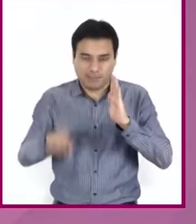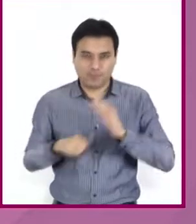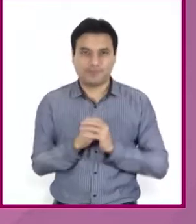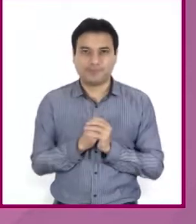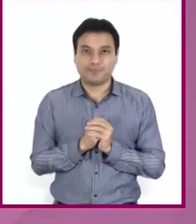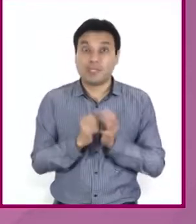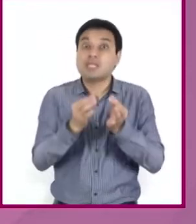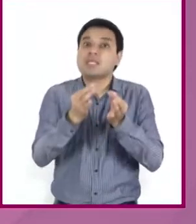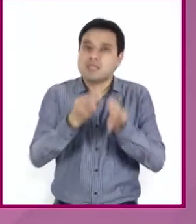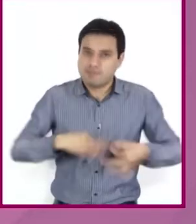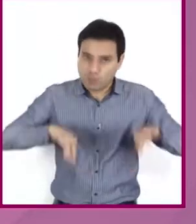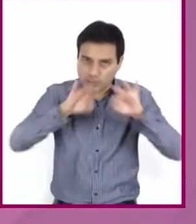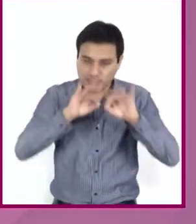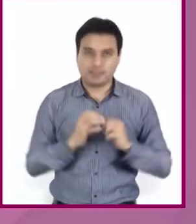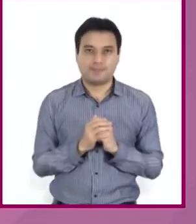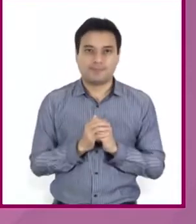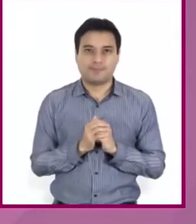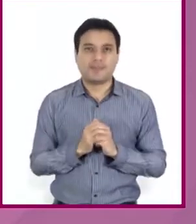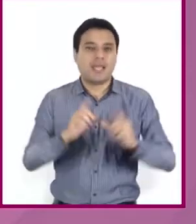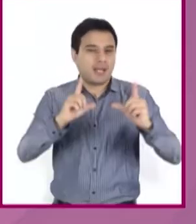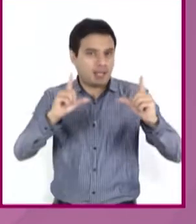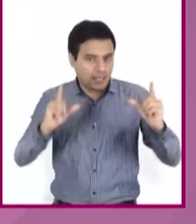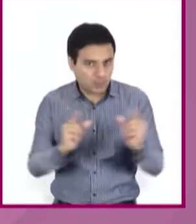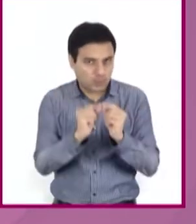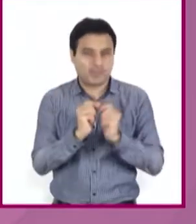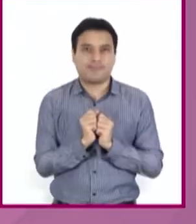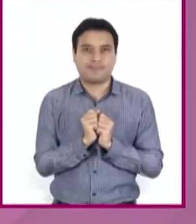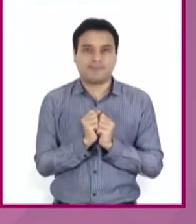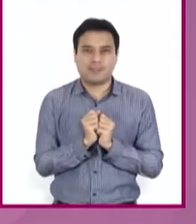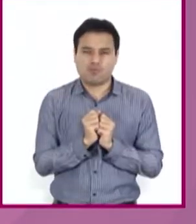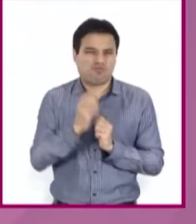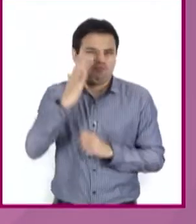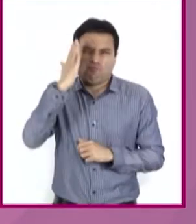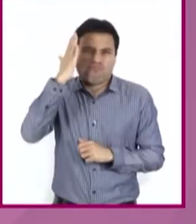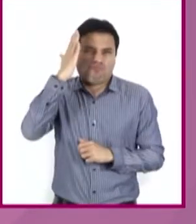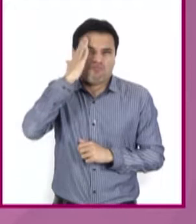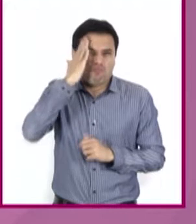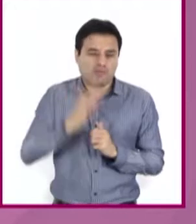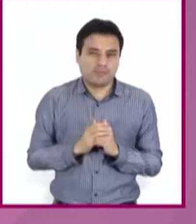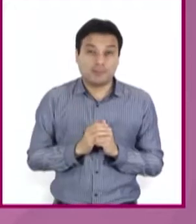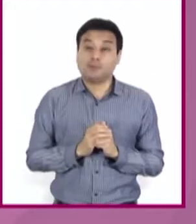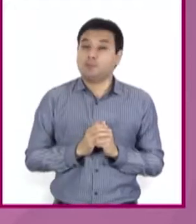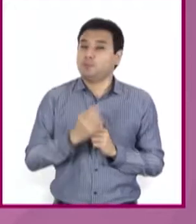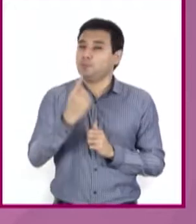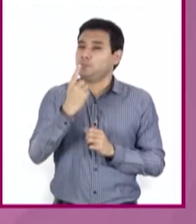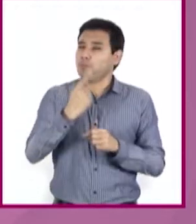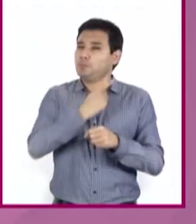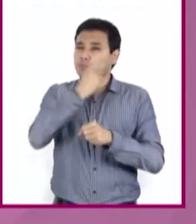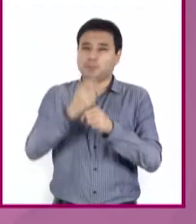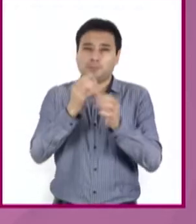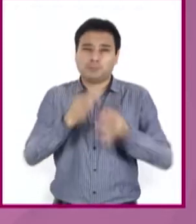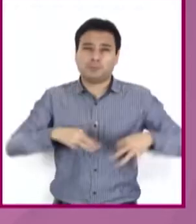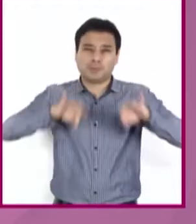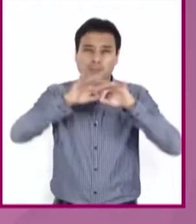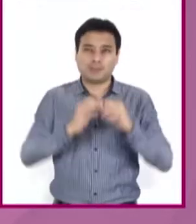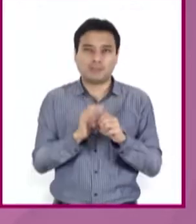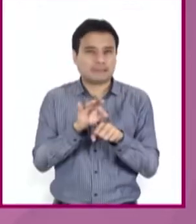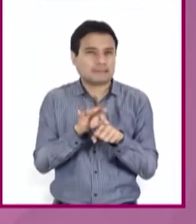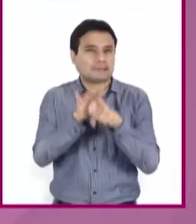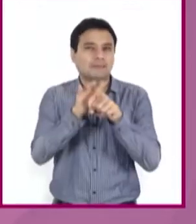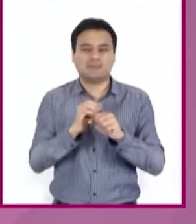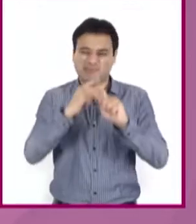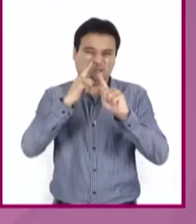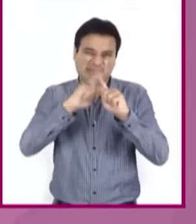lo importante, en resumen, lo principal, principalmente, especialmente,